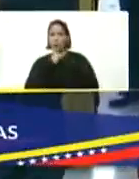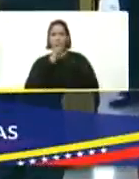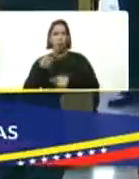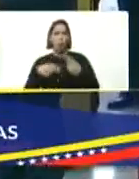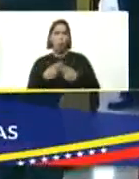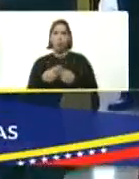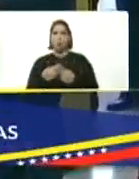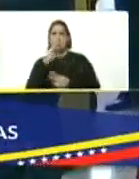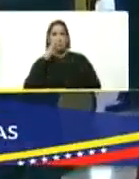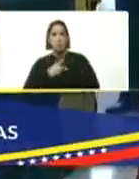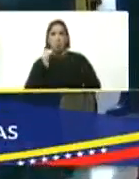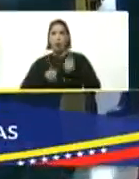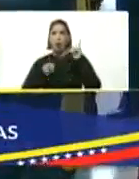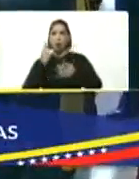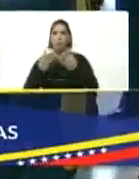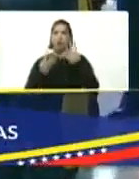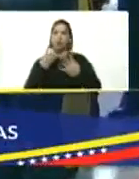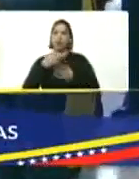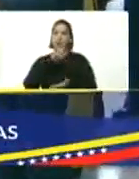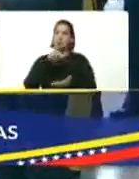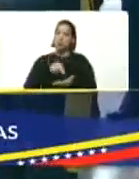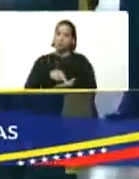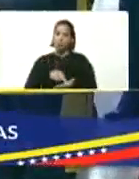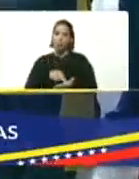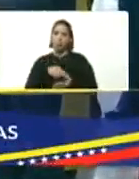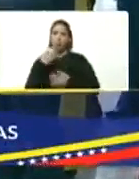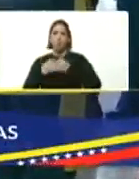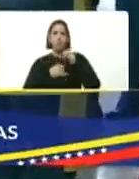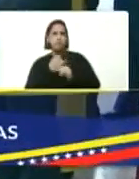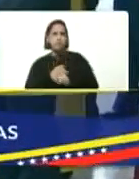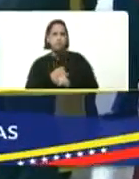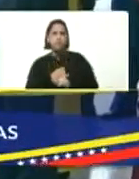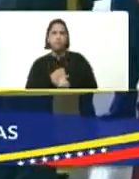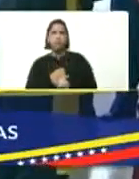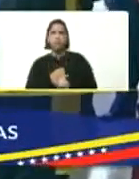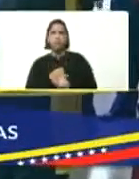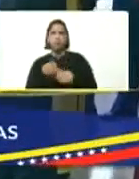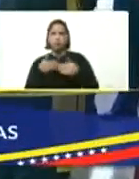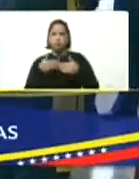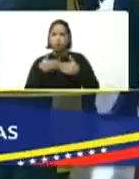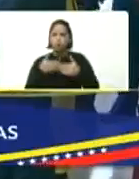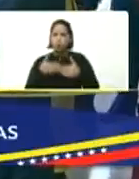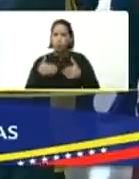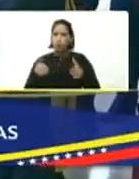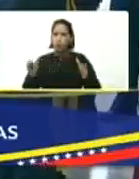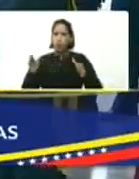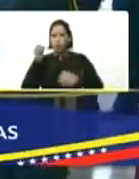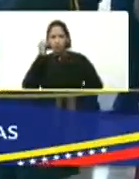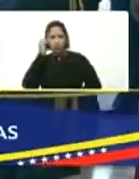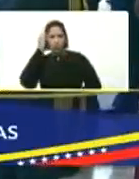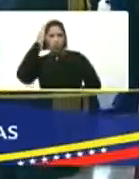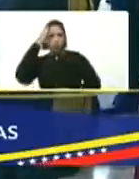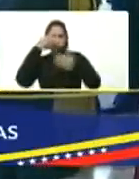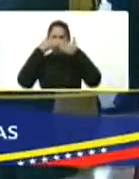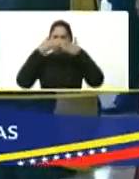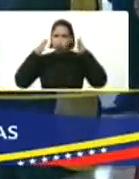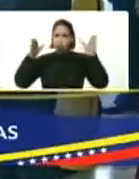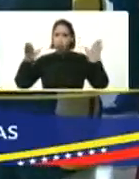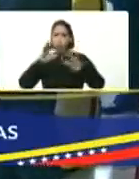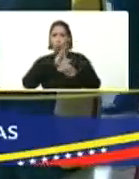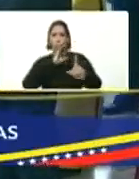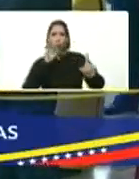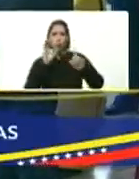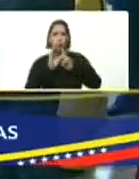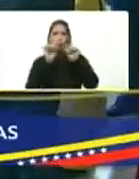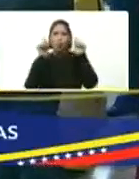esto. Una feria nacional, internacional, que abriera las puertas al conocimiento, a la cultura, al arte,